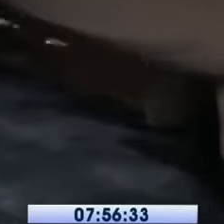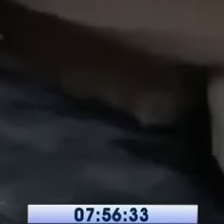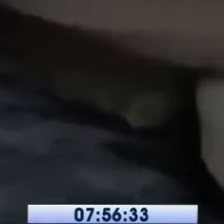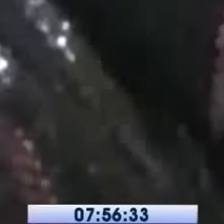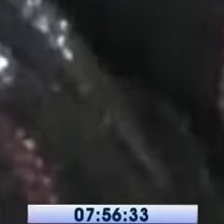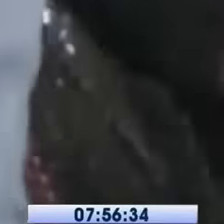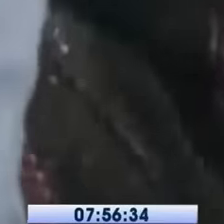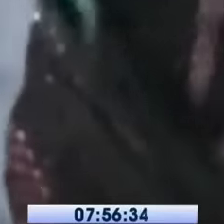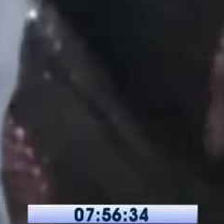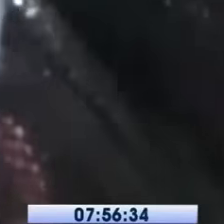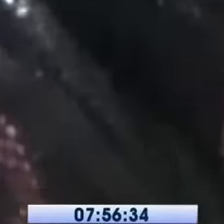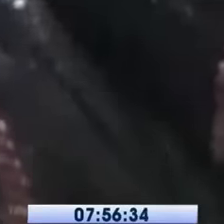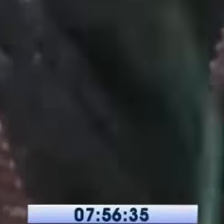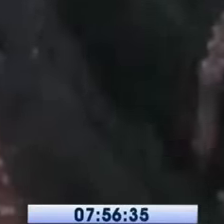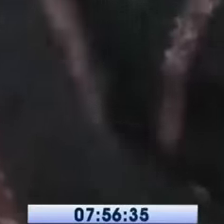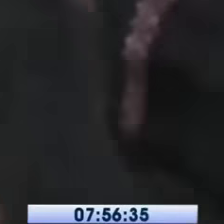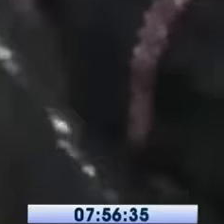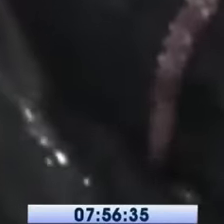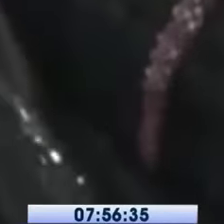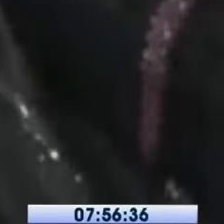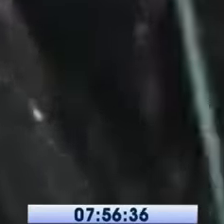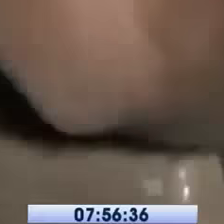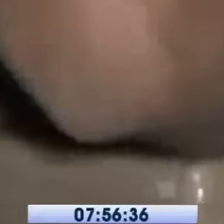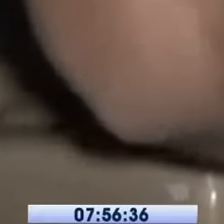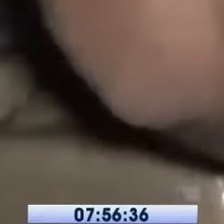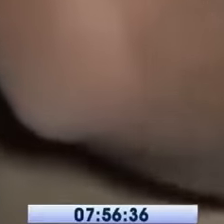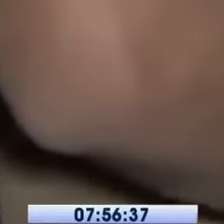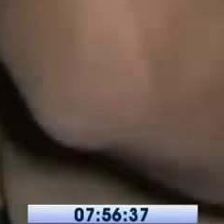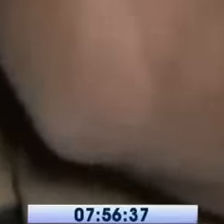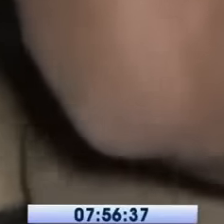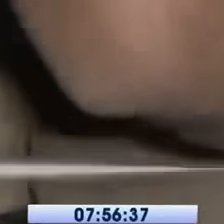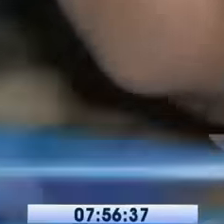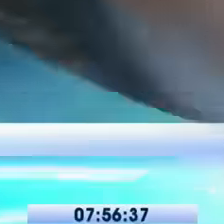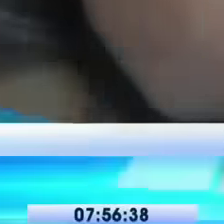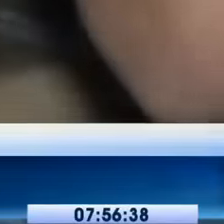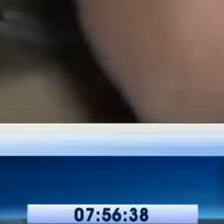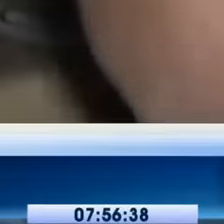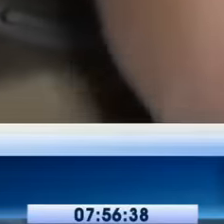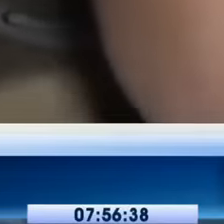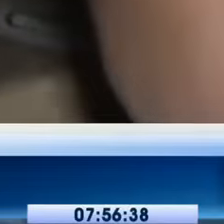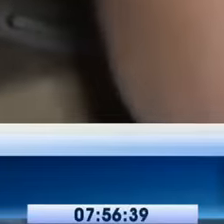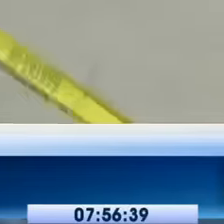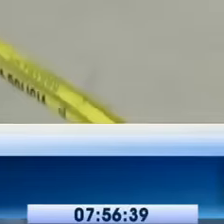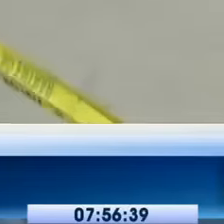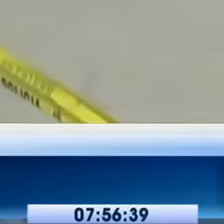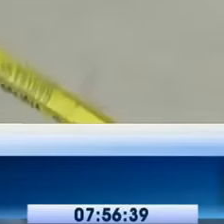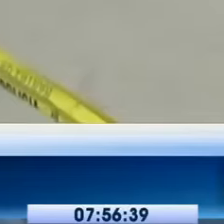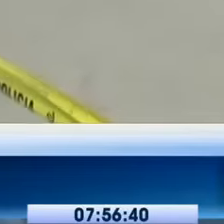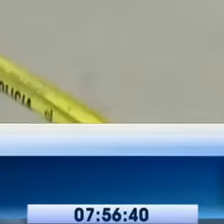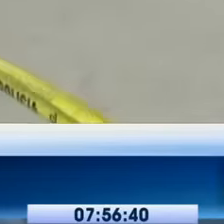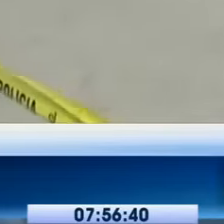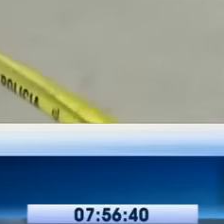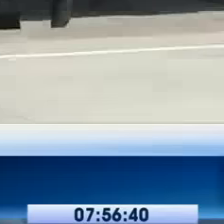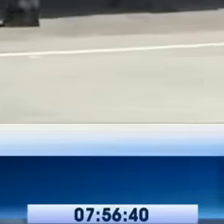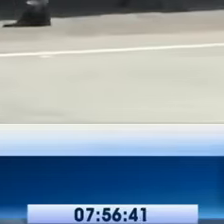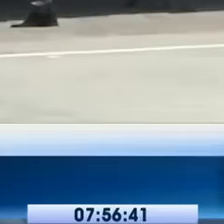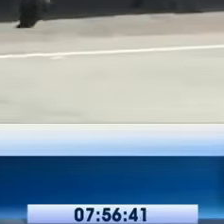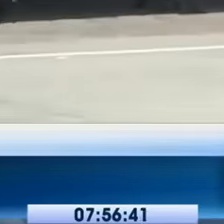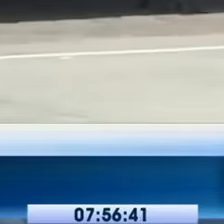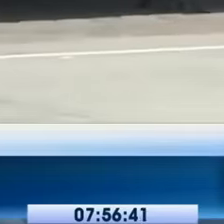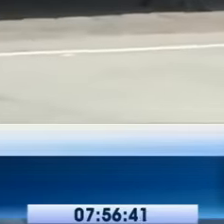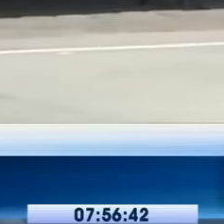En 497 paquetes estaban camuflados 582 kilos de clorhidrato de cocaína. El alcaloide fue incautado por